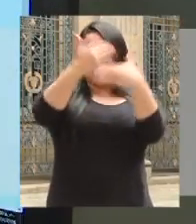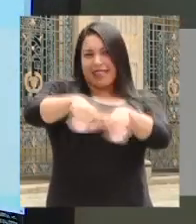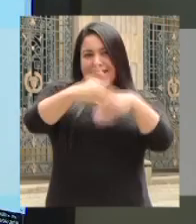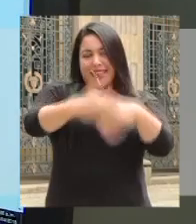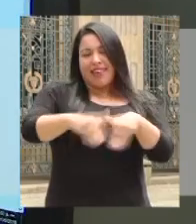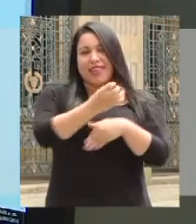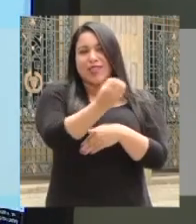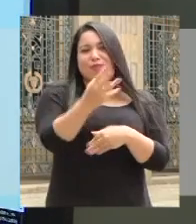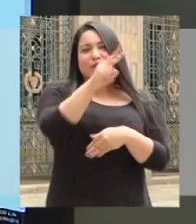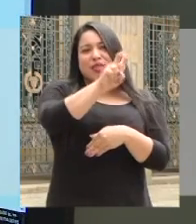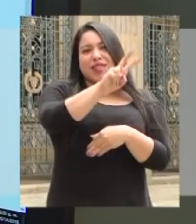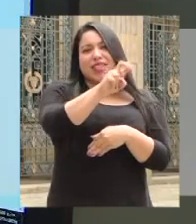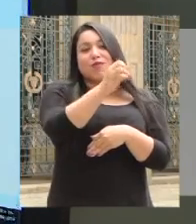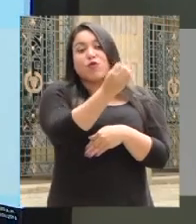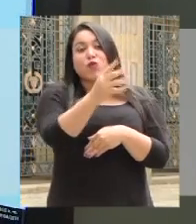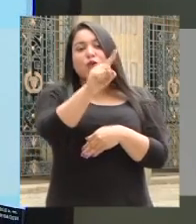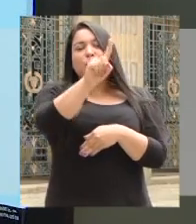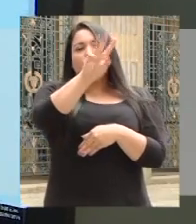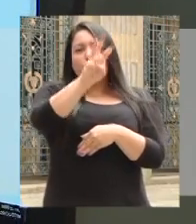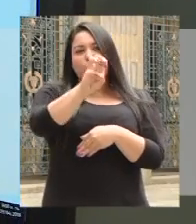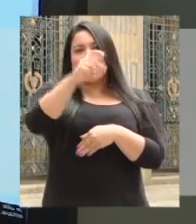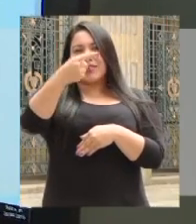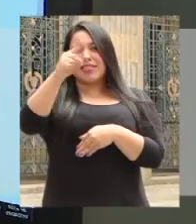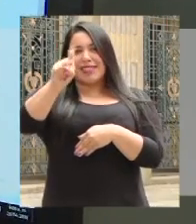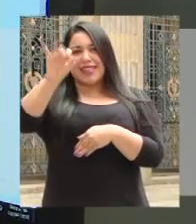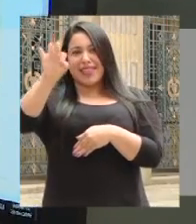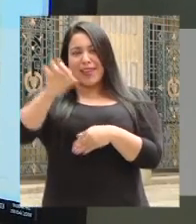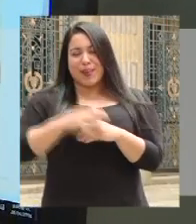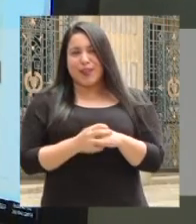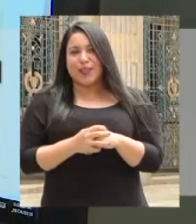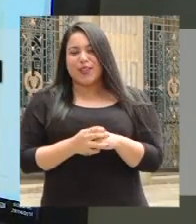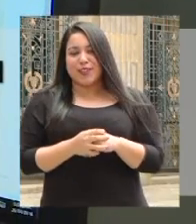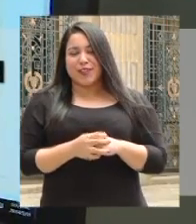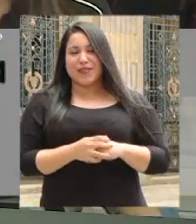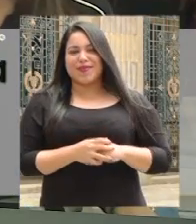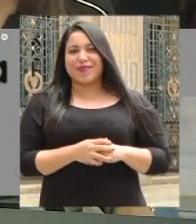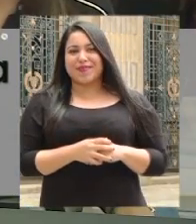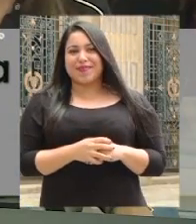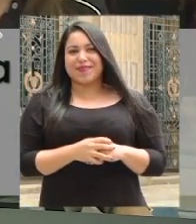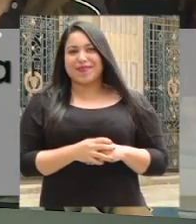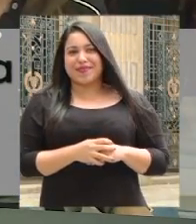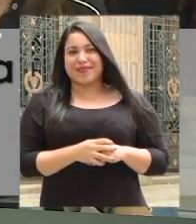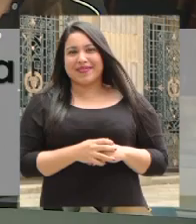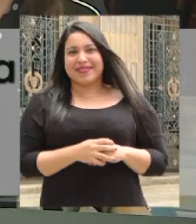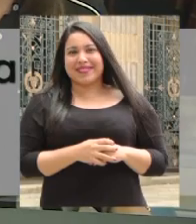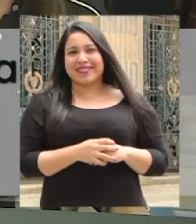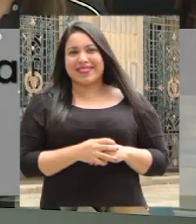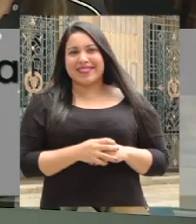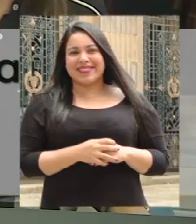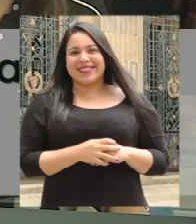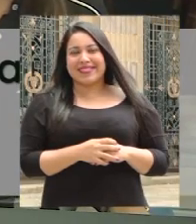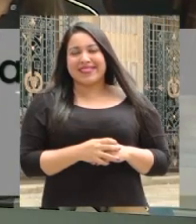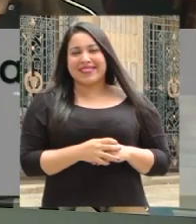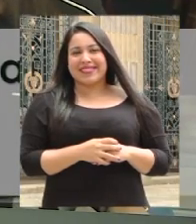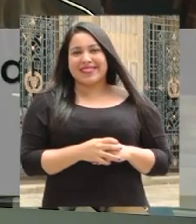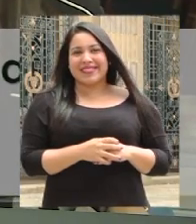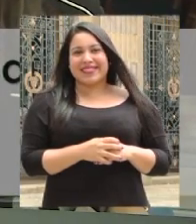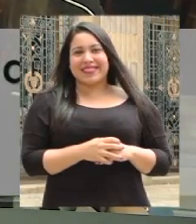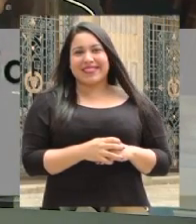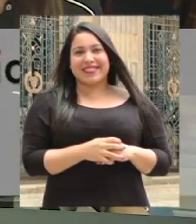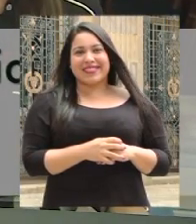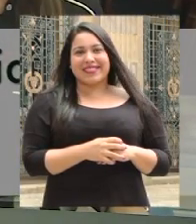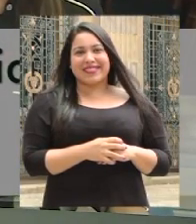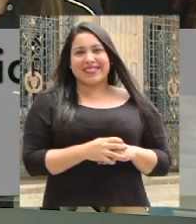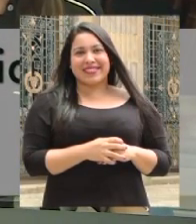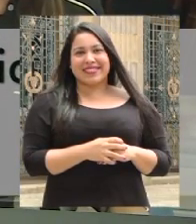por escrito en la unidad de correspondencia ubicada en la carrera séptima número 8 68 edificio nuevo del congreso código